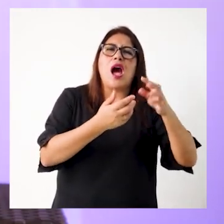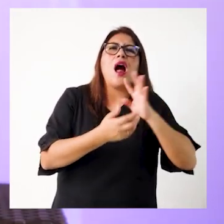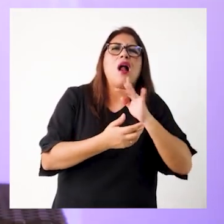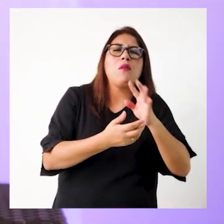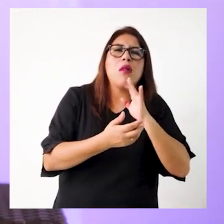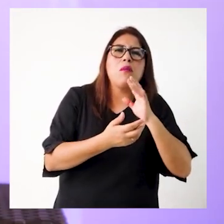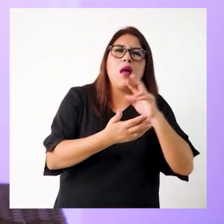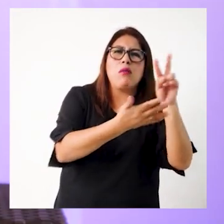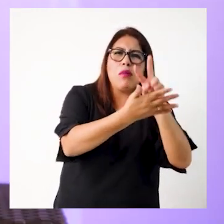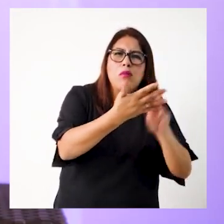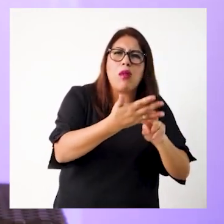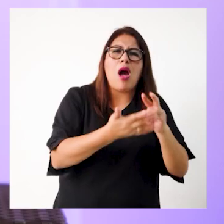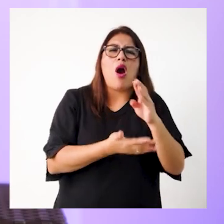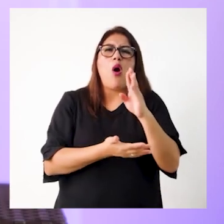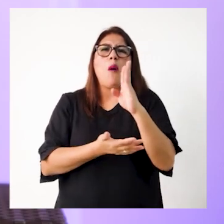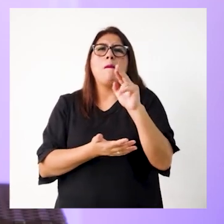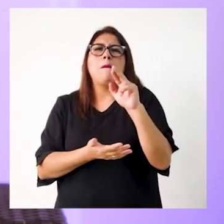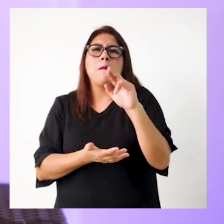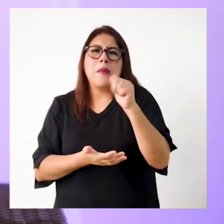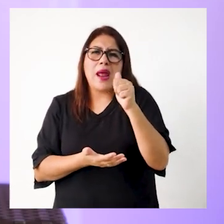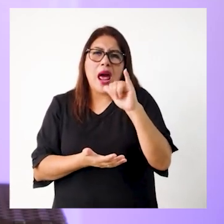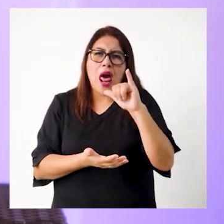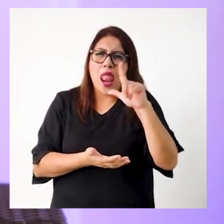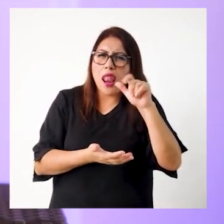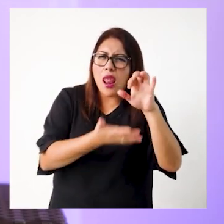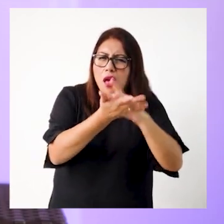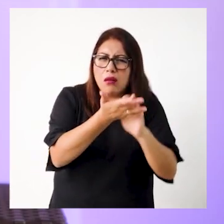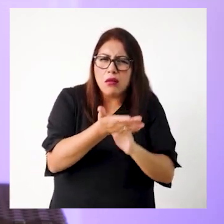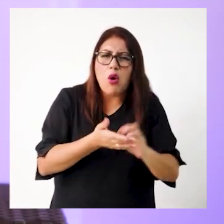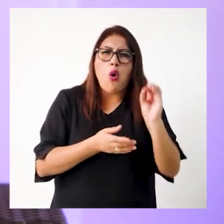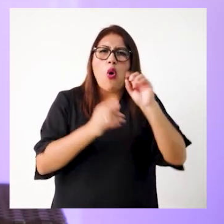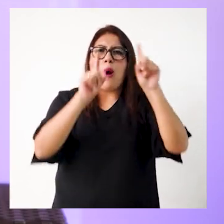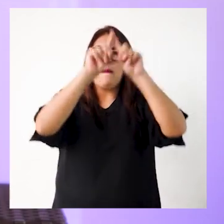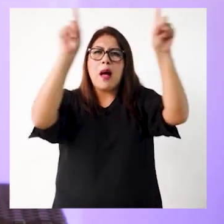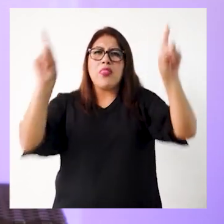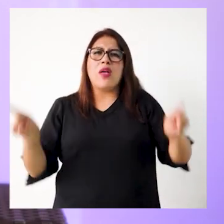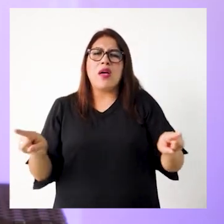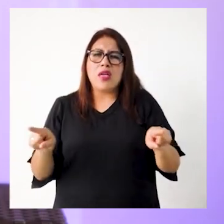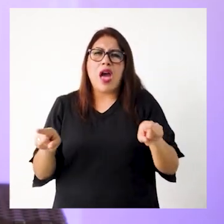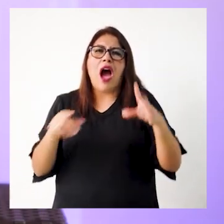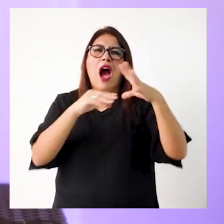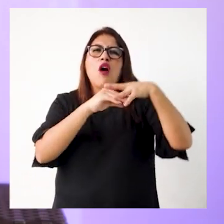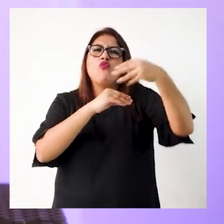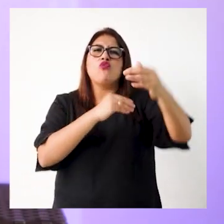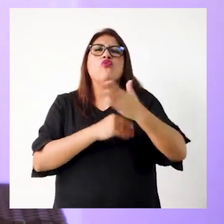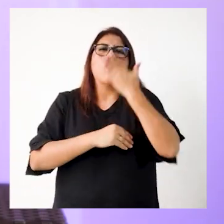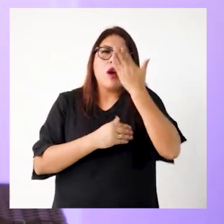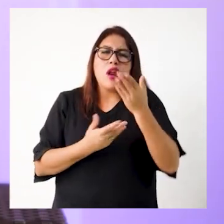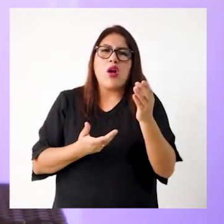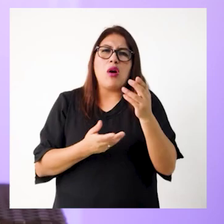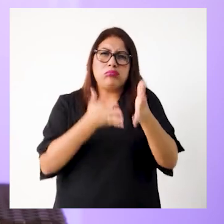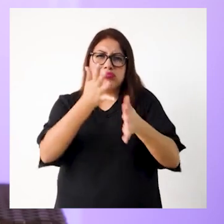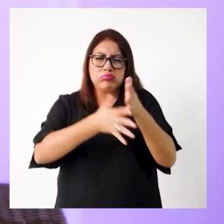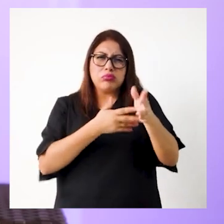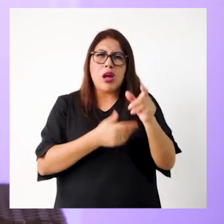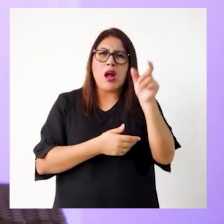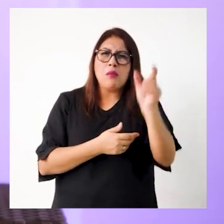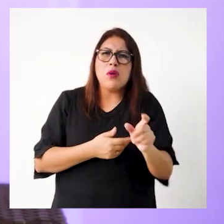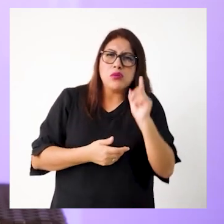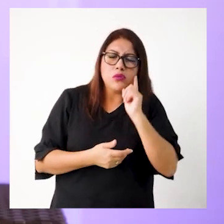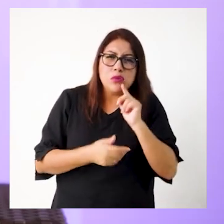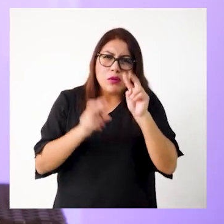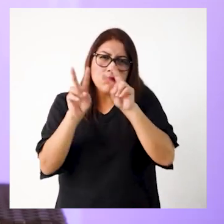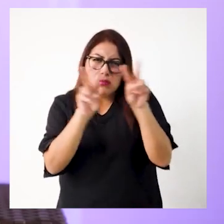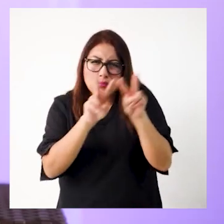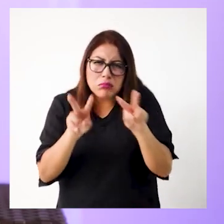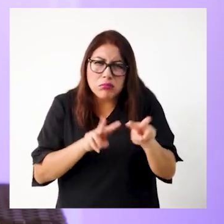lectores de pantalla, que no tengan braille, que no tenga una pantalla afuera para que la persona con discapacidad auditiva pueda ver. O